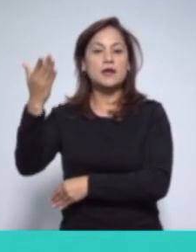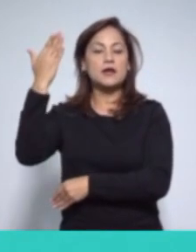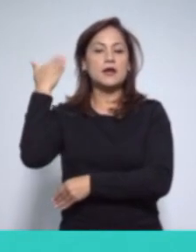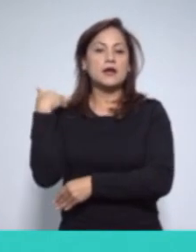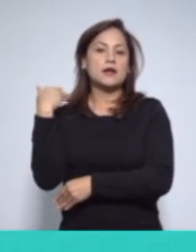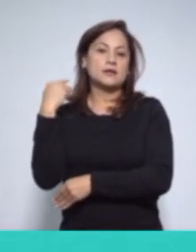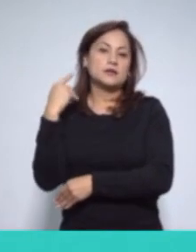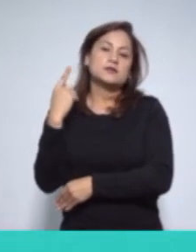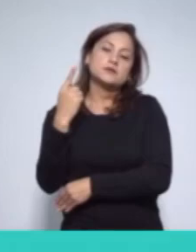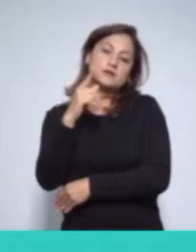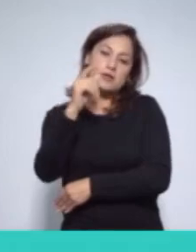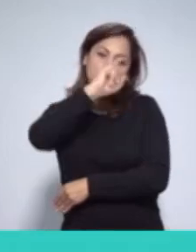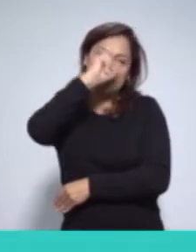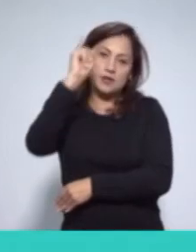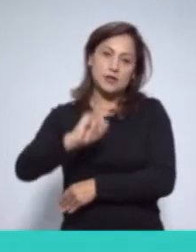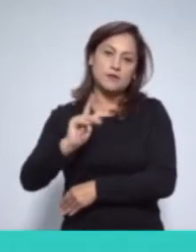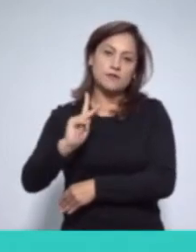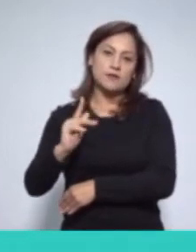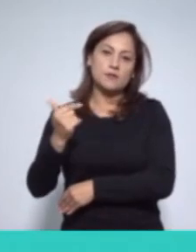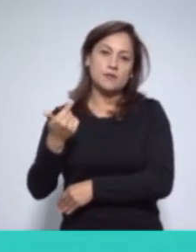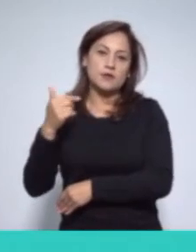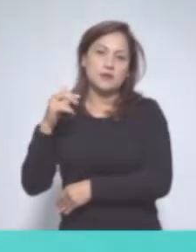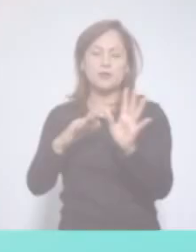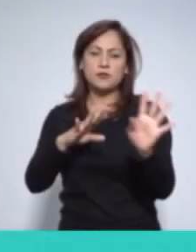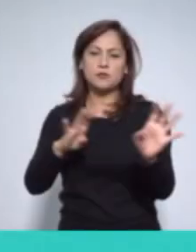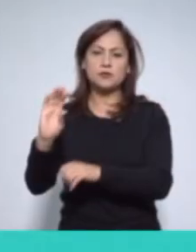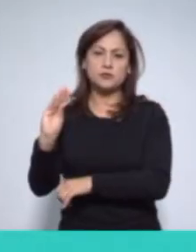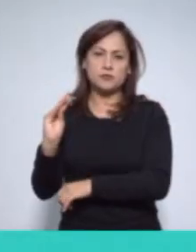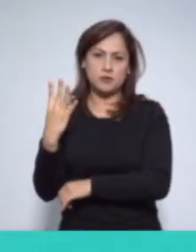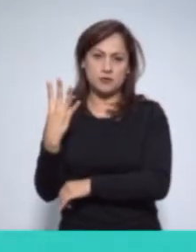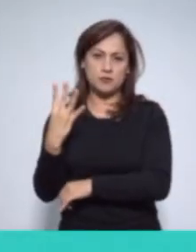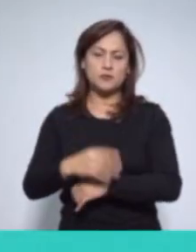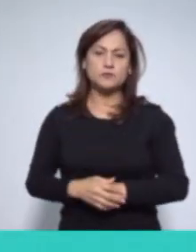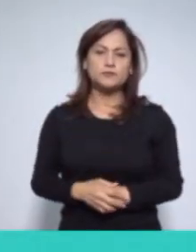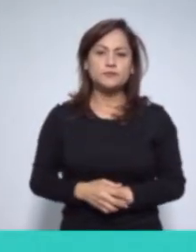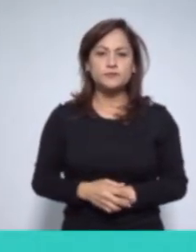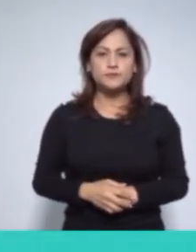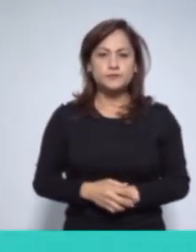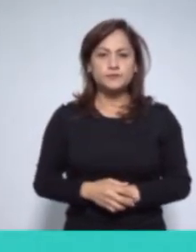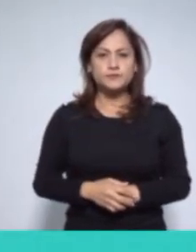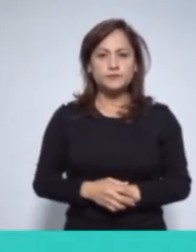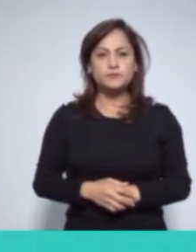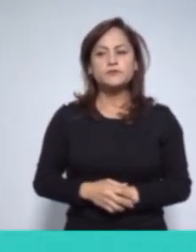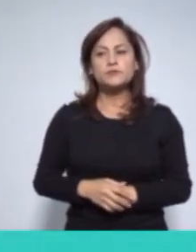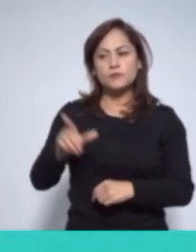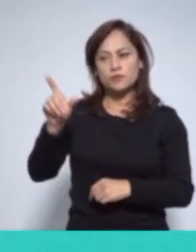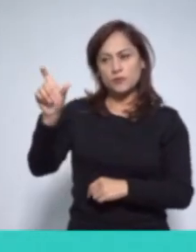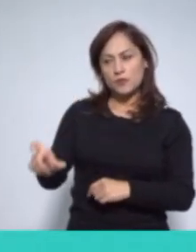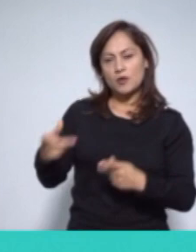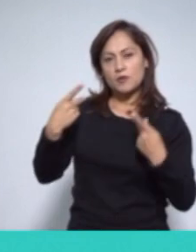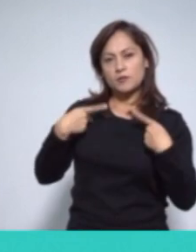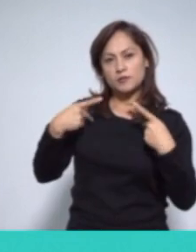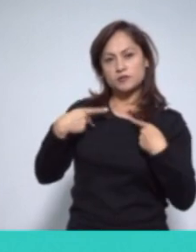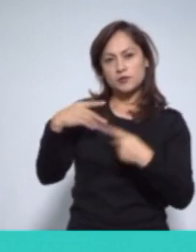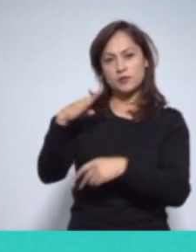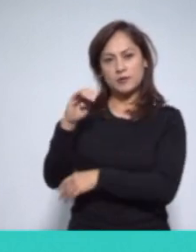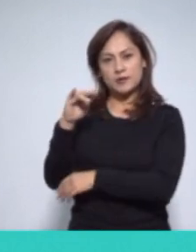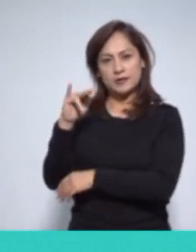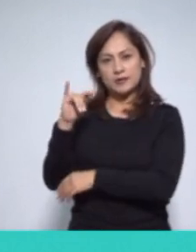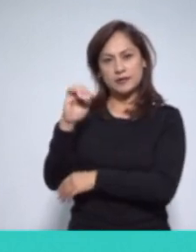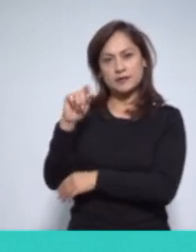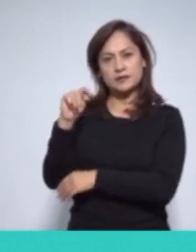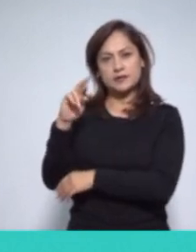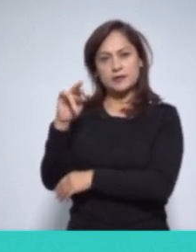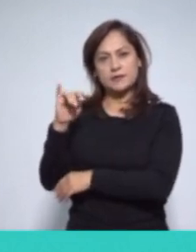ex procurador, era licenciado en Derecho con cédula profesional. Ahora bien, considerando que Humberto Benítez Treviño inició su cargo como Procurador General de